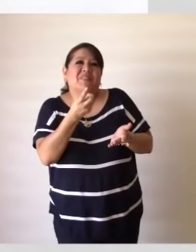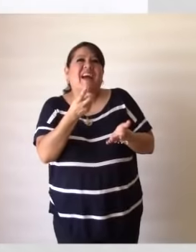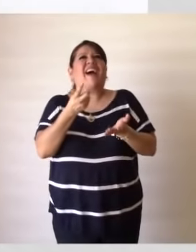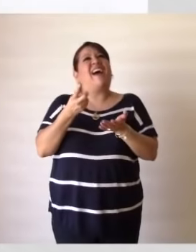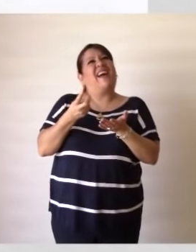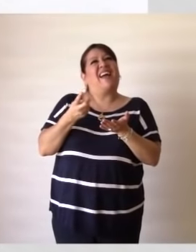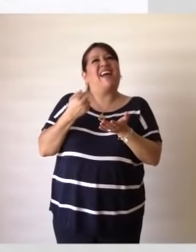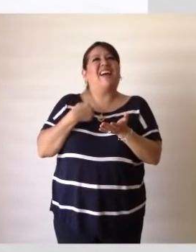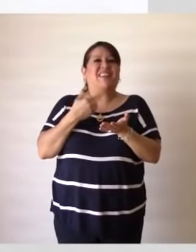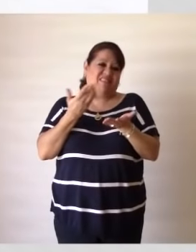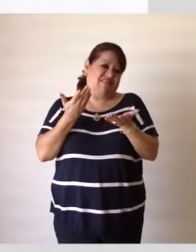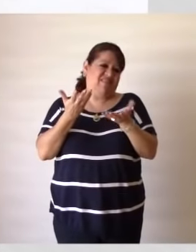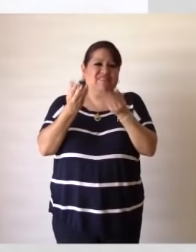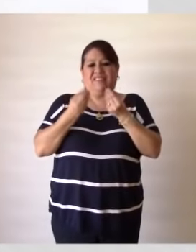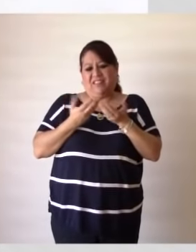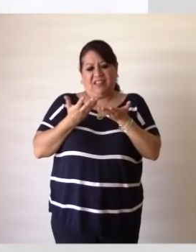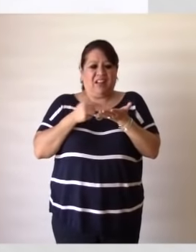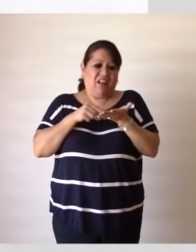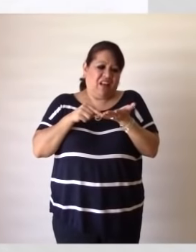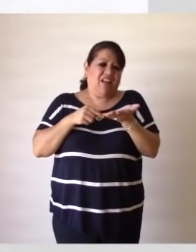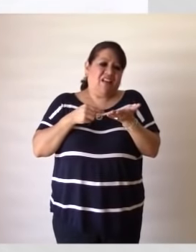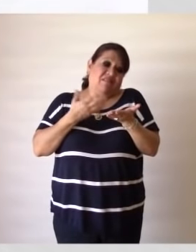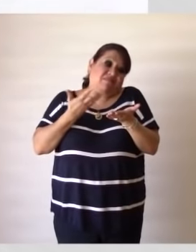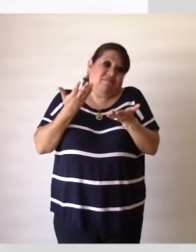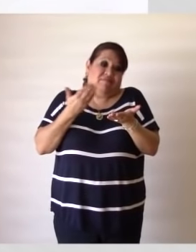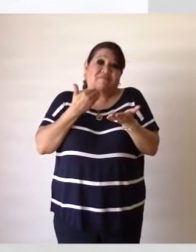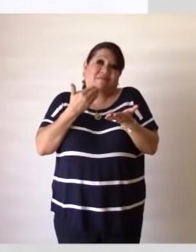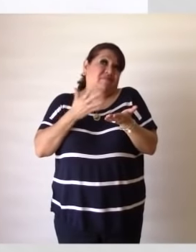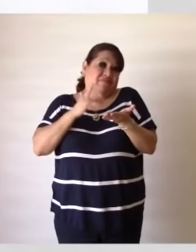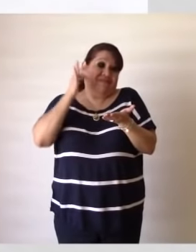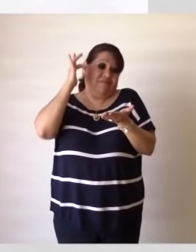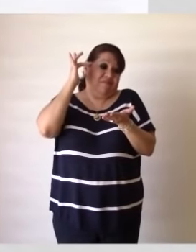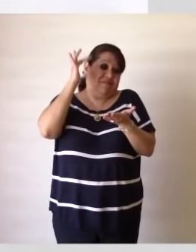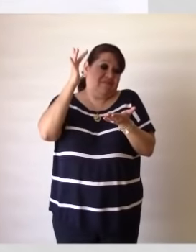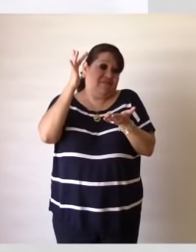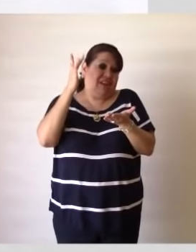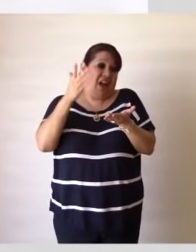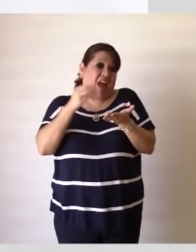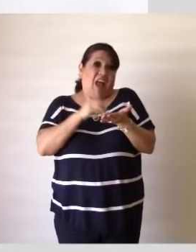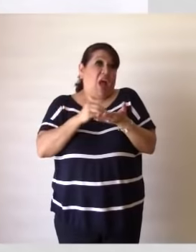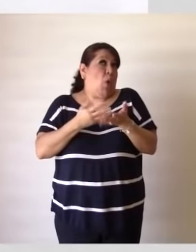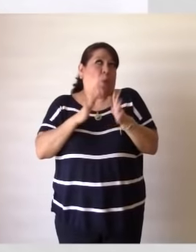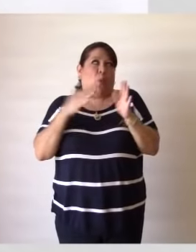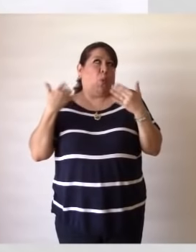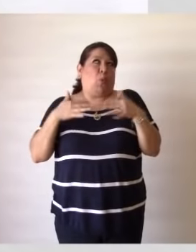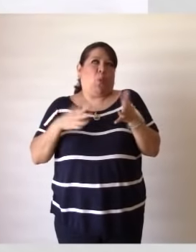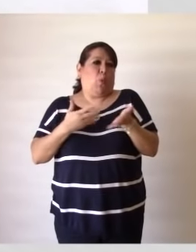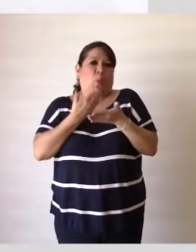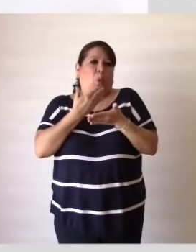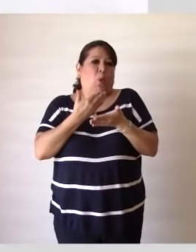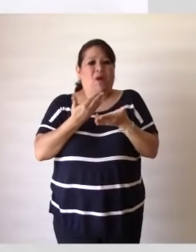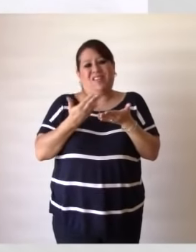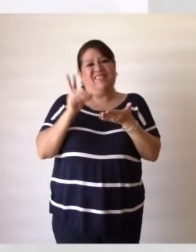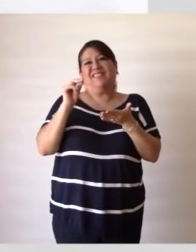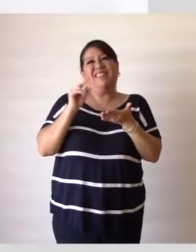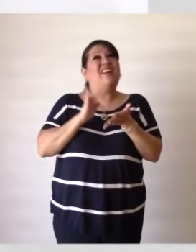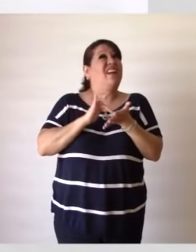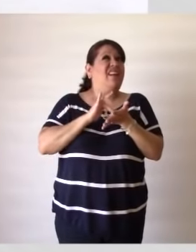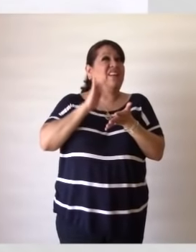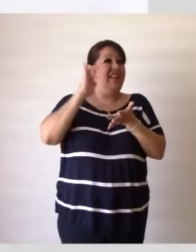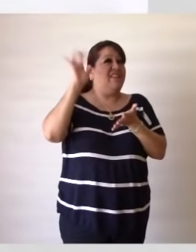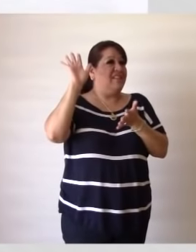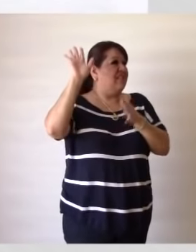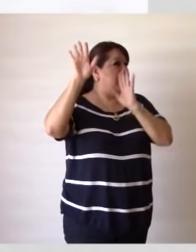bueno lo que me diste no tanto pero gracias y con un gracias es suficiente con un